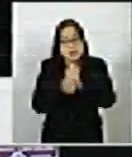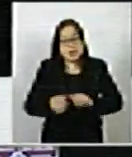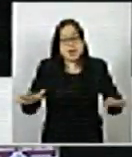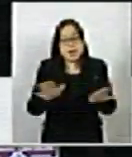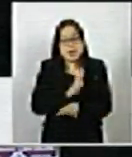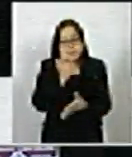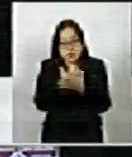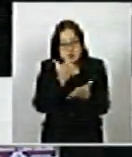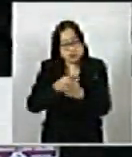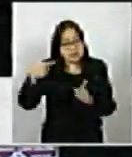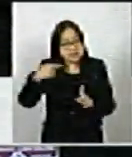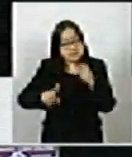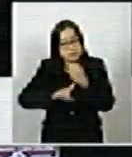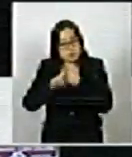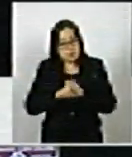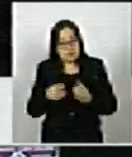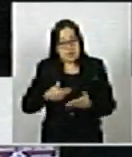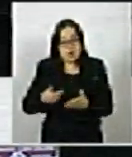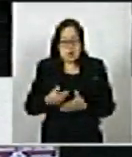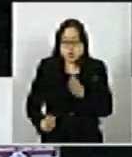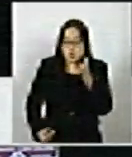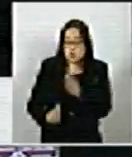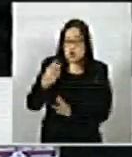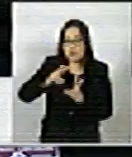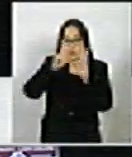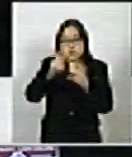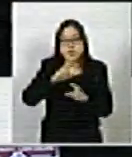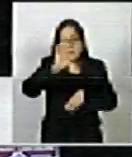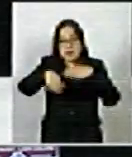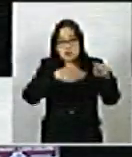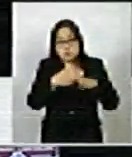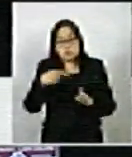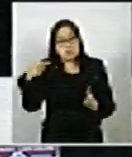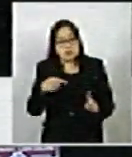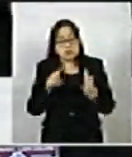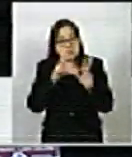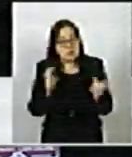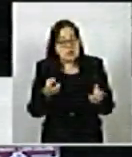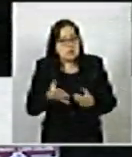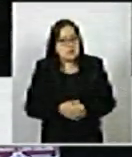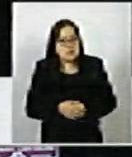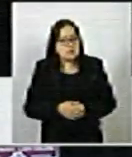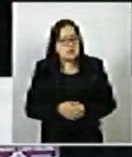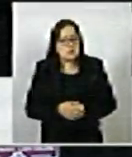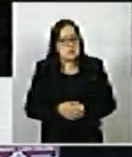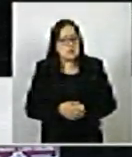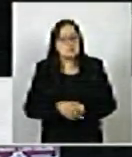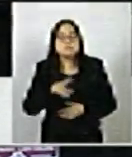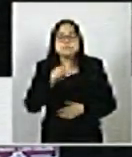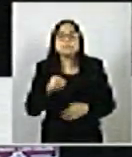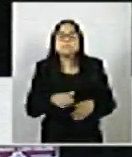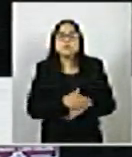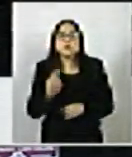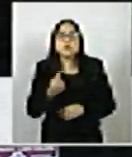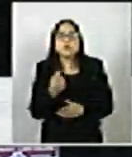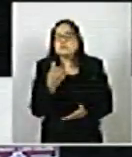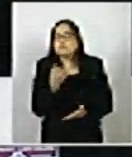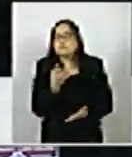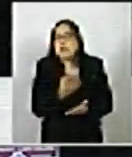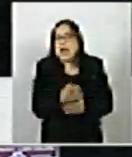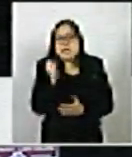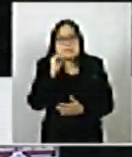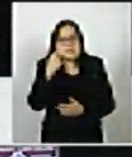no es una novedad en el mundo sino es lo corriente incluso